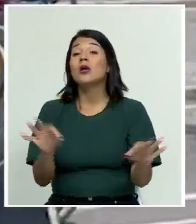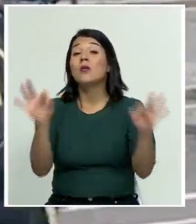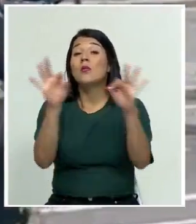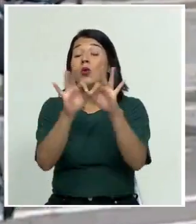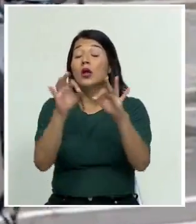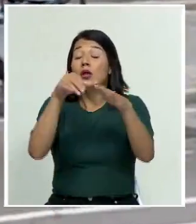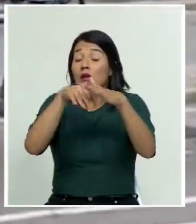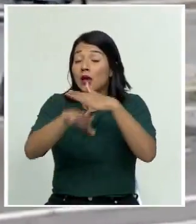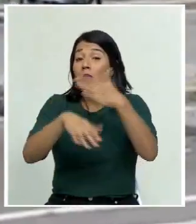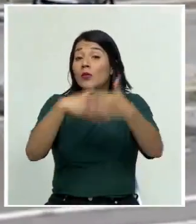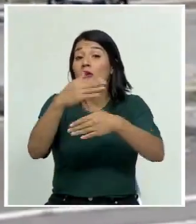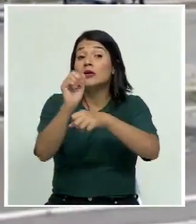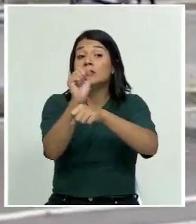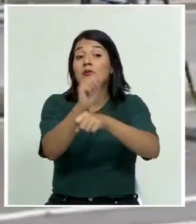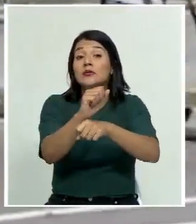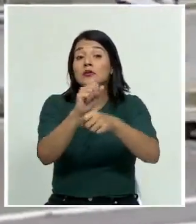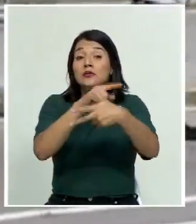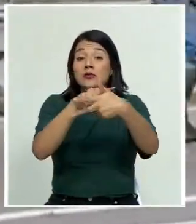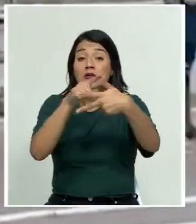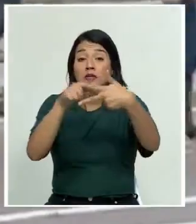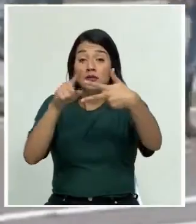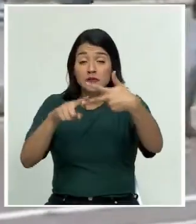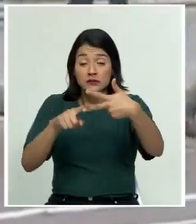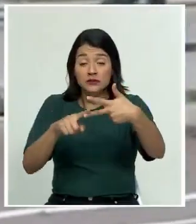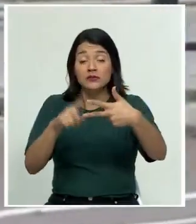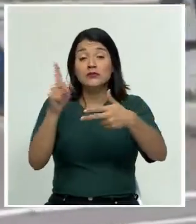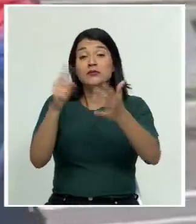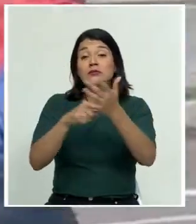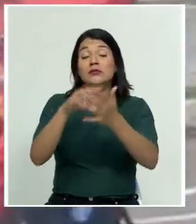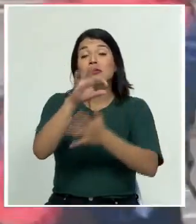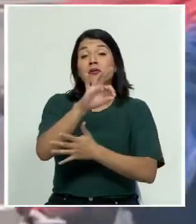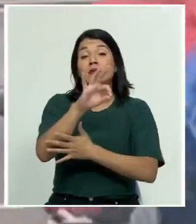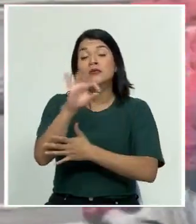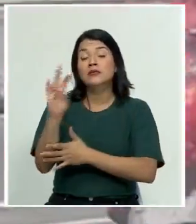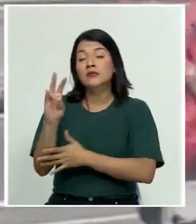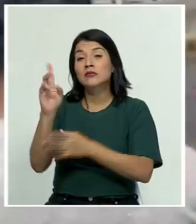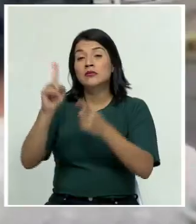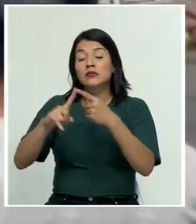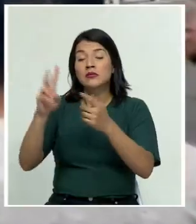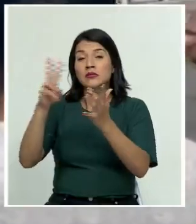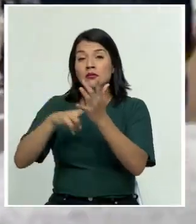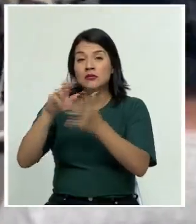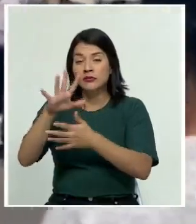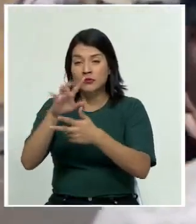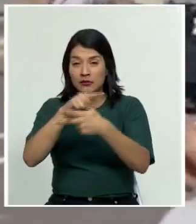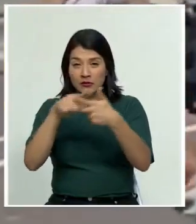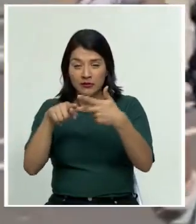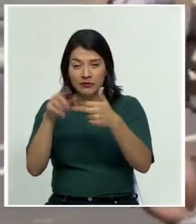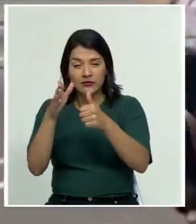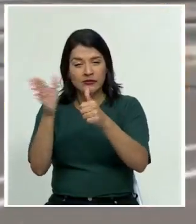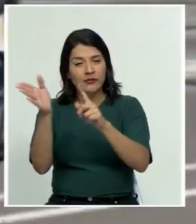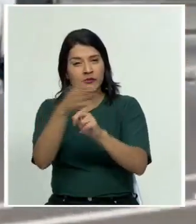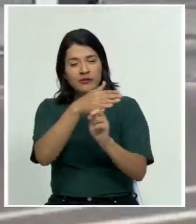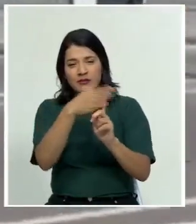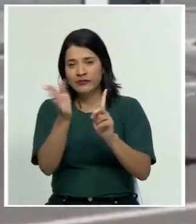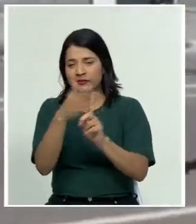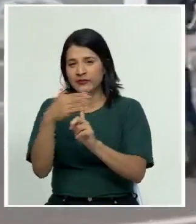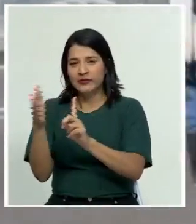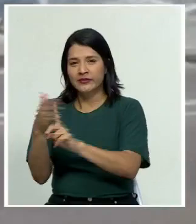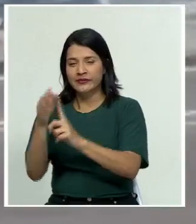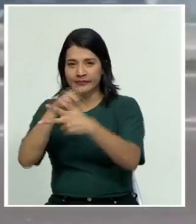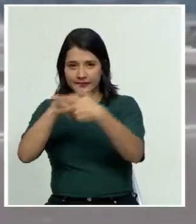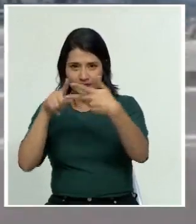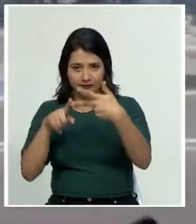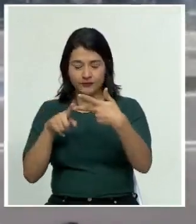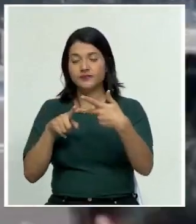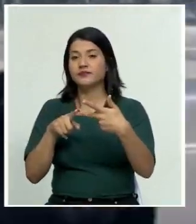3 mandatarios entre 1997 y 2005. Los manifestantes han bloqueado varias carreteras y los accesos